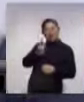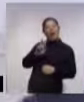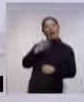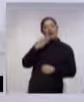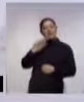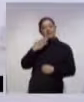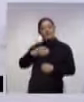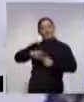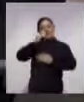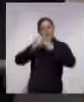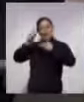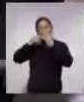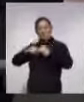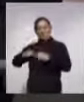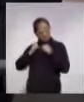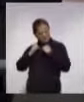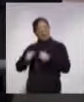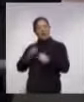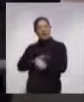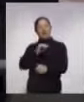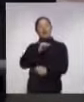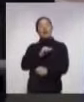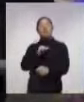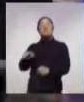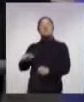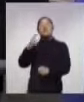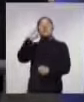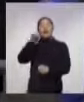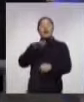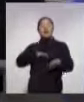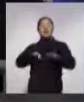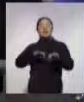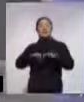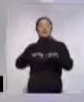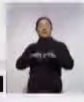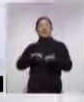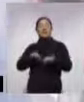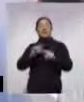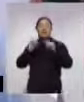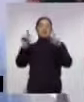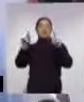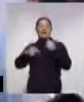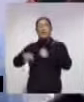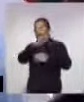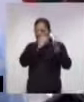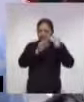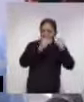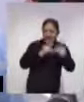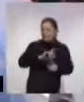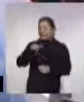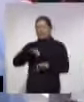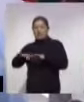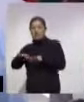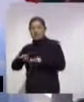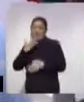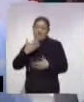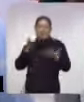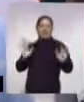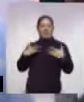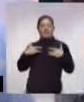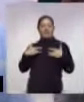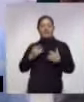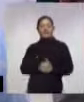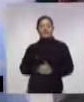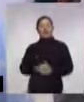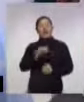al ser Tlaxcala uno de los estados con el mayor número de empleos formales en el país. Los servicios que ofrece ICATLAX contribuyen